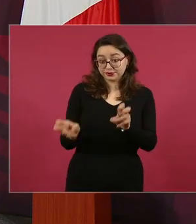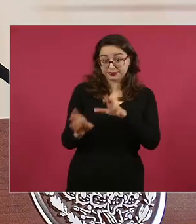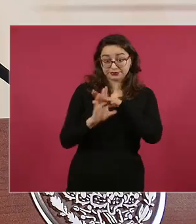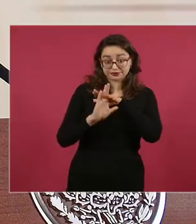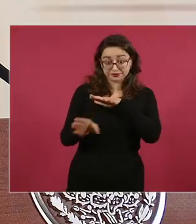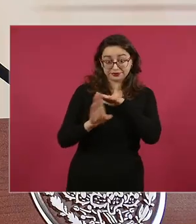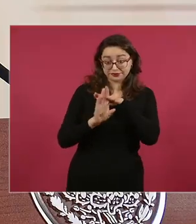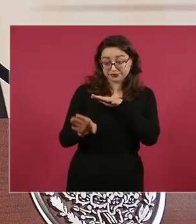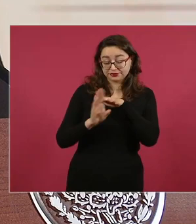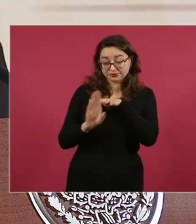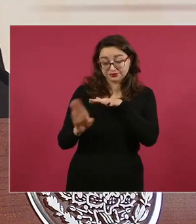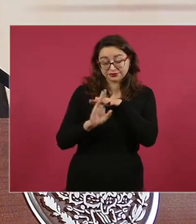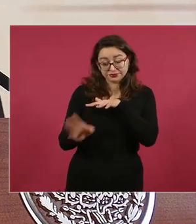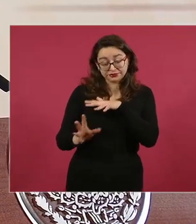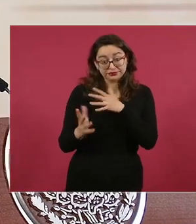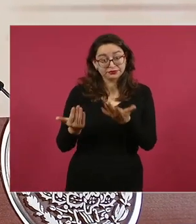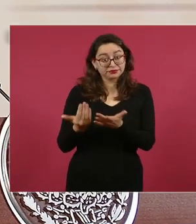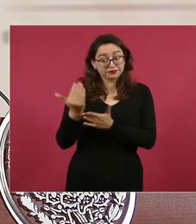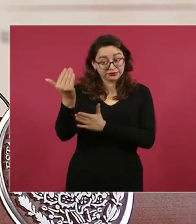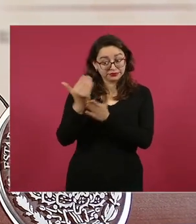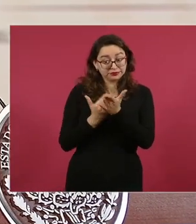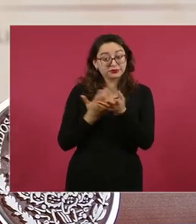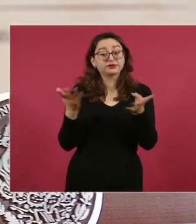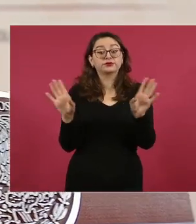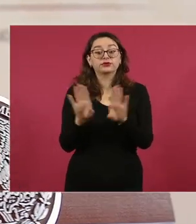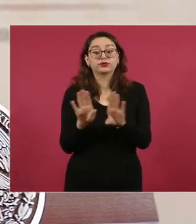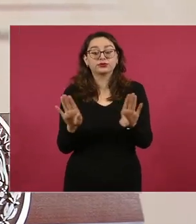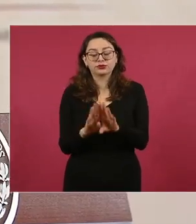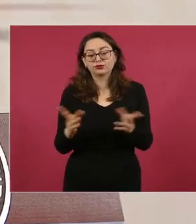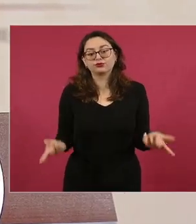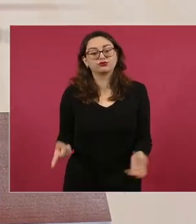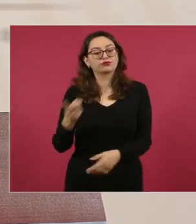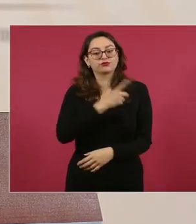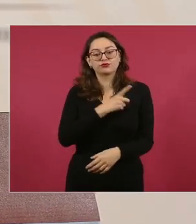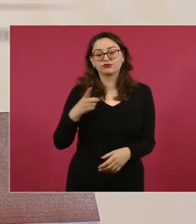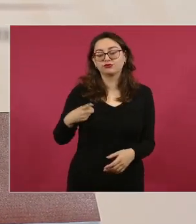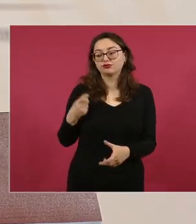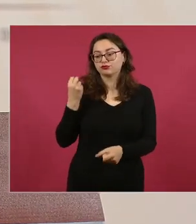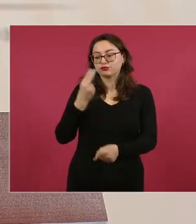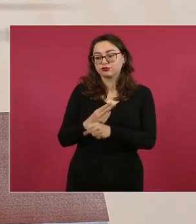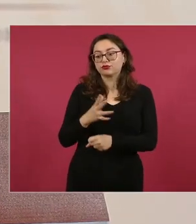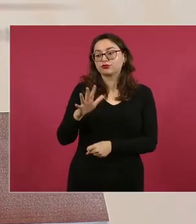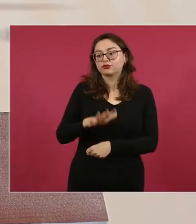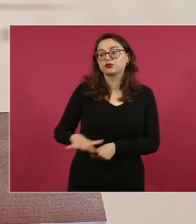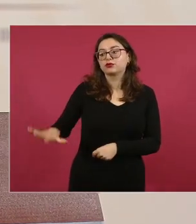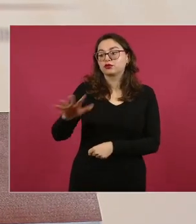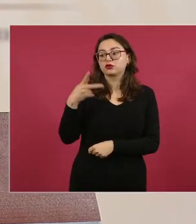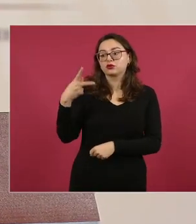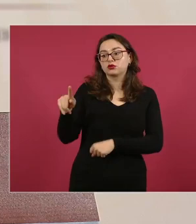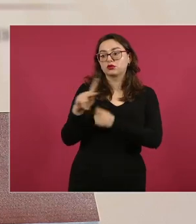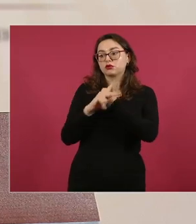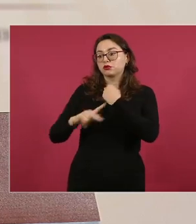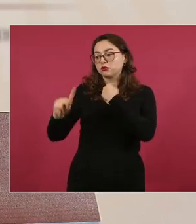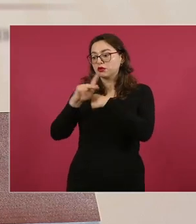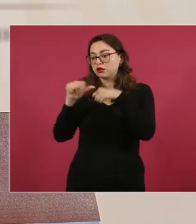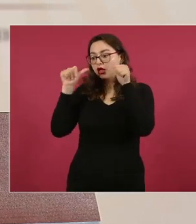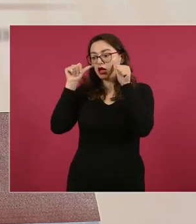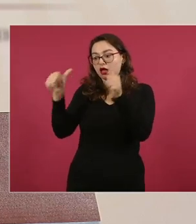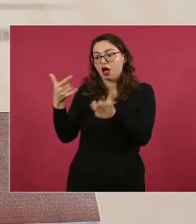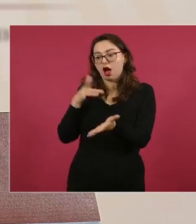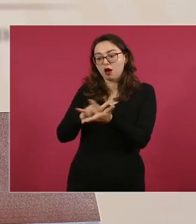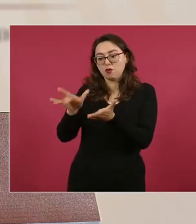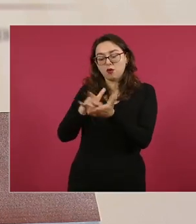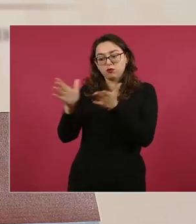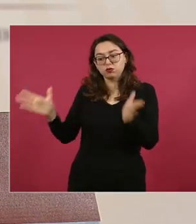la gente no se vea obligada a abandonar sus comunidades, sus